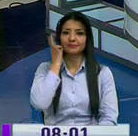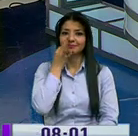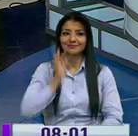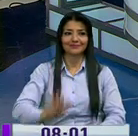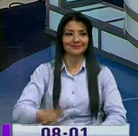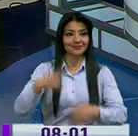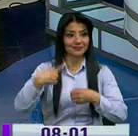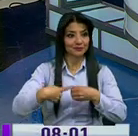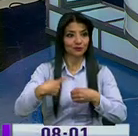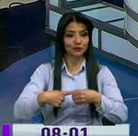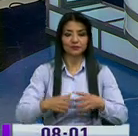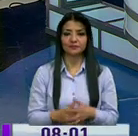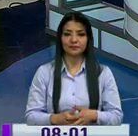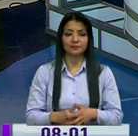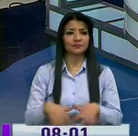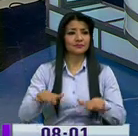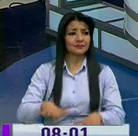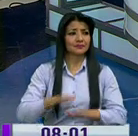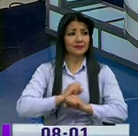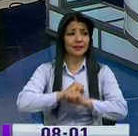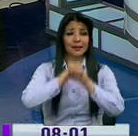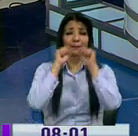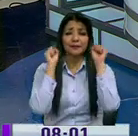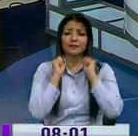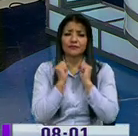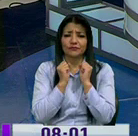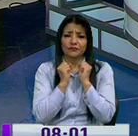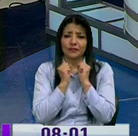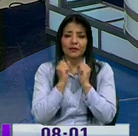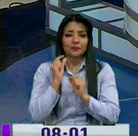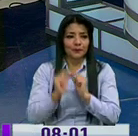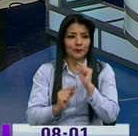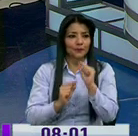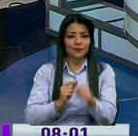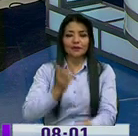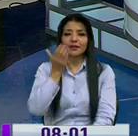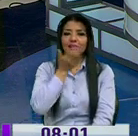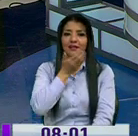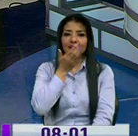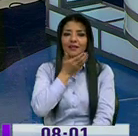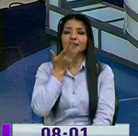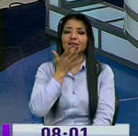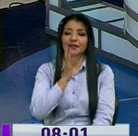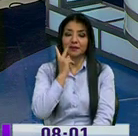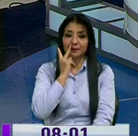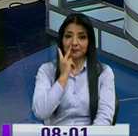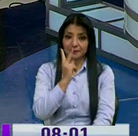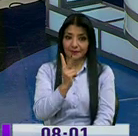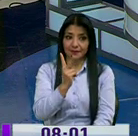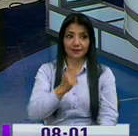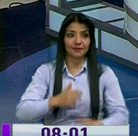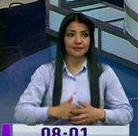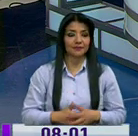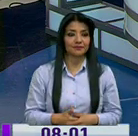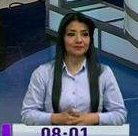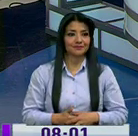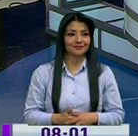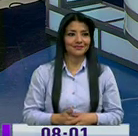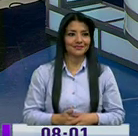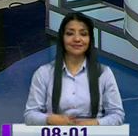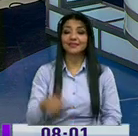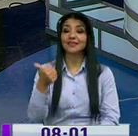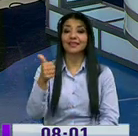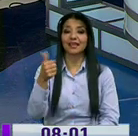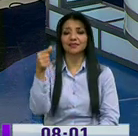parecer. Hacía frío en la mañana, ya como ya que sí. Se está calentando un poquito. Veamos, 10. Bueno, o sea, 10 grados,